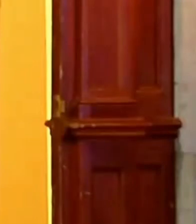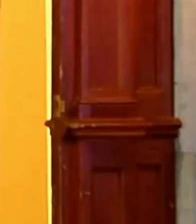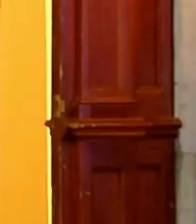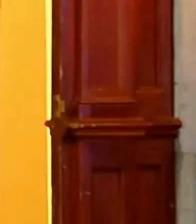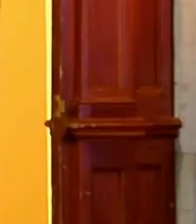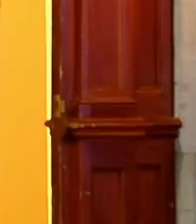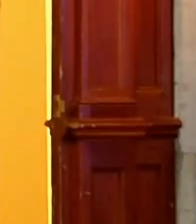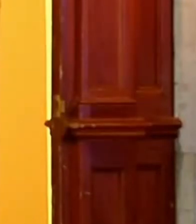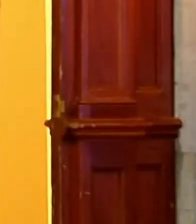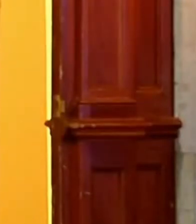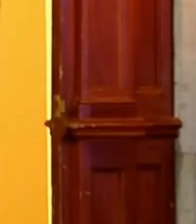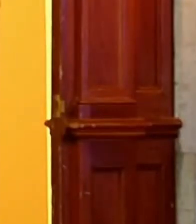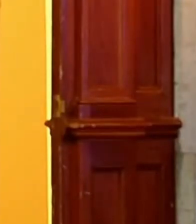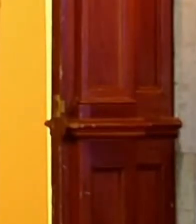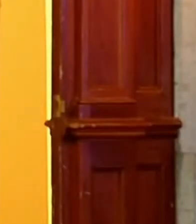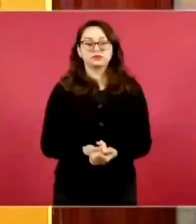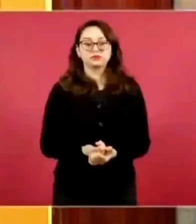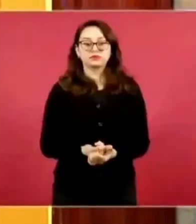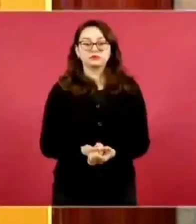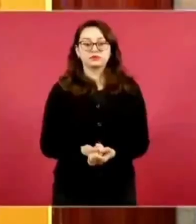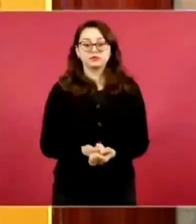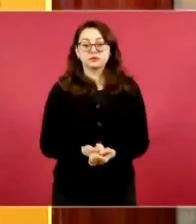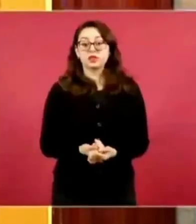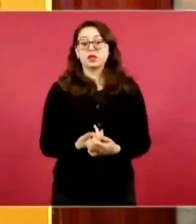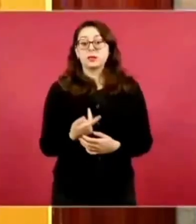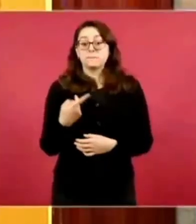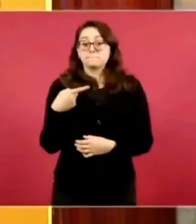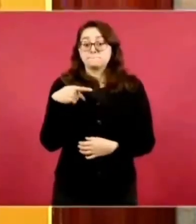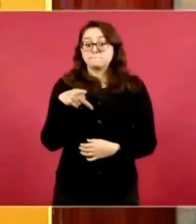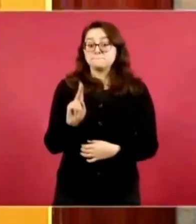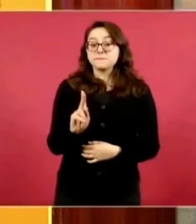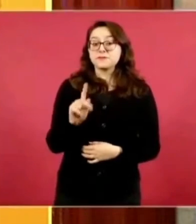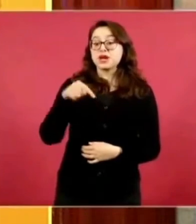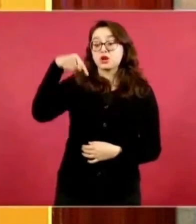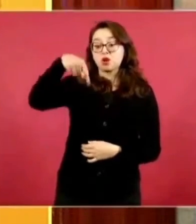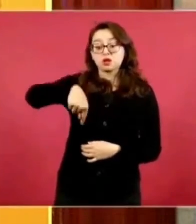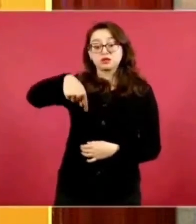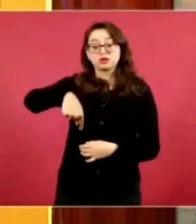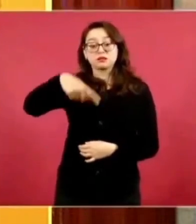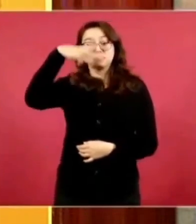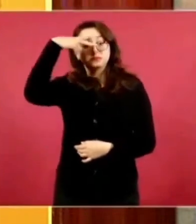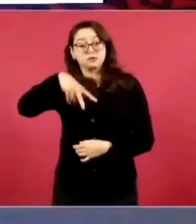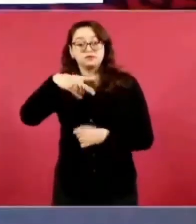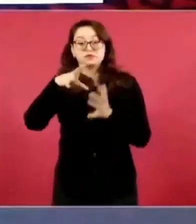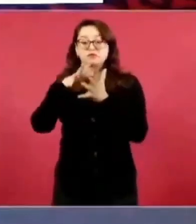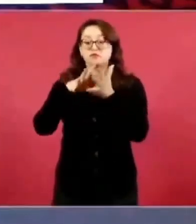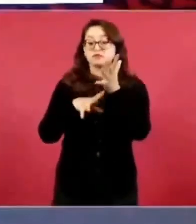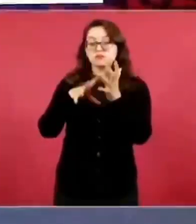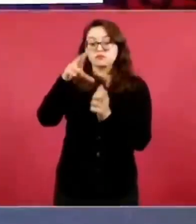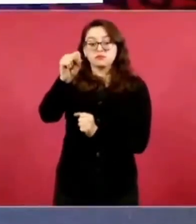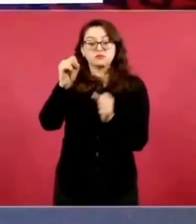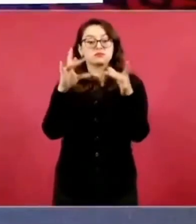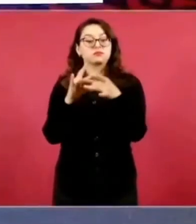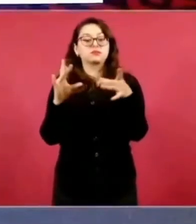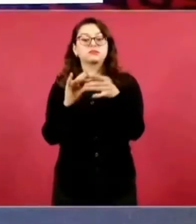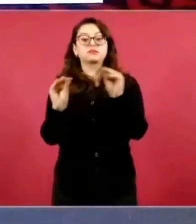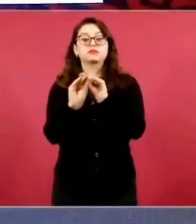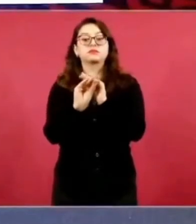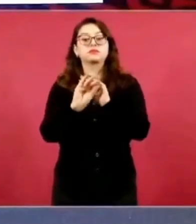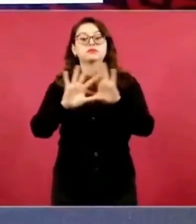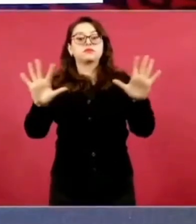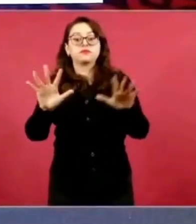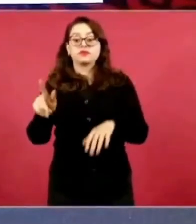En México la Constitución es muy clara, los recursos energéticos y los yacimientos petroleros